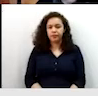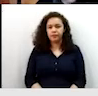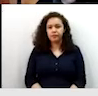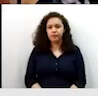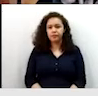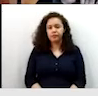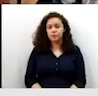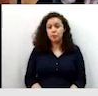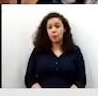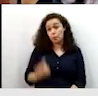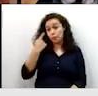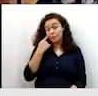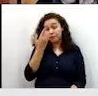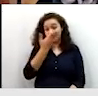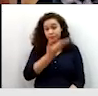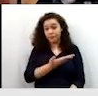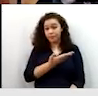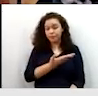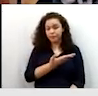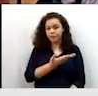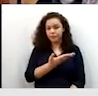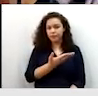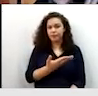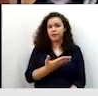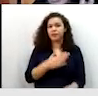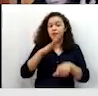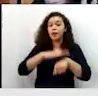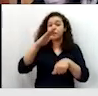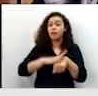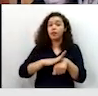Entonces, si se dan cuenta, pues prácticamente lo que debe de predominar son